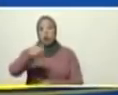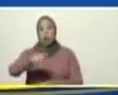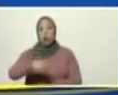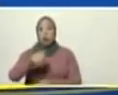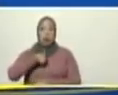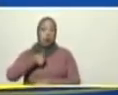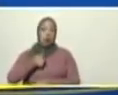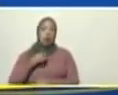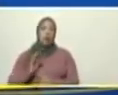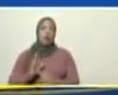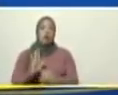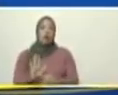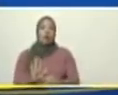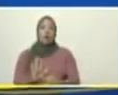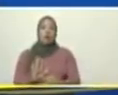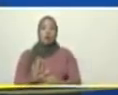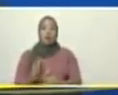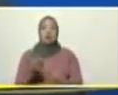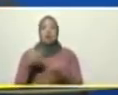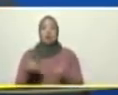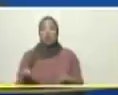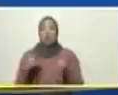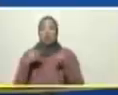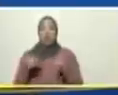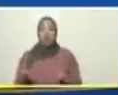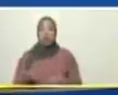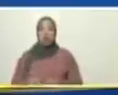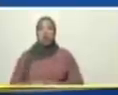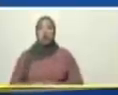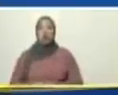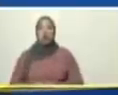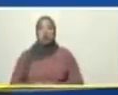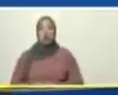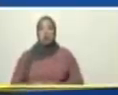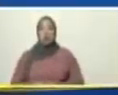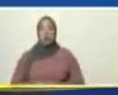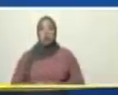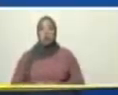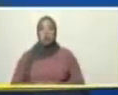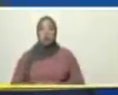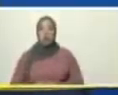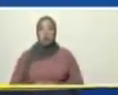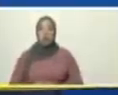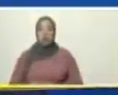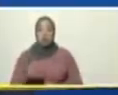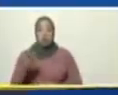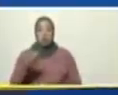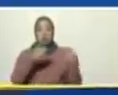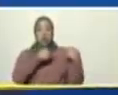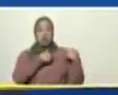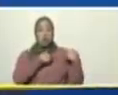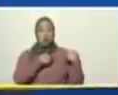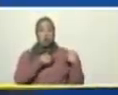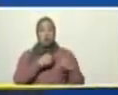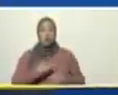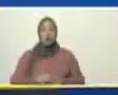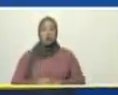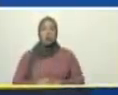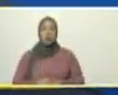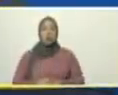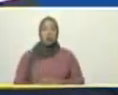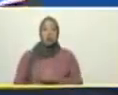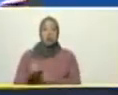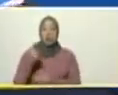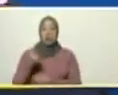mí hacer una crónica, pero más reciente, del año 2019, sobre algunos colegas que se prestan para